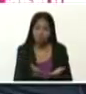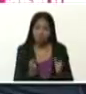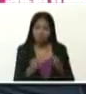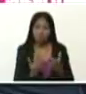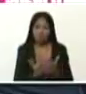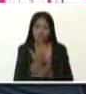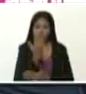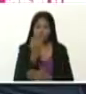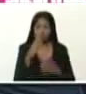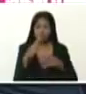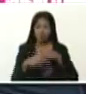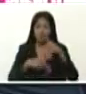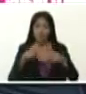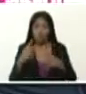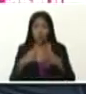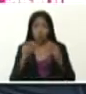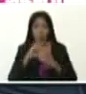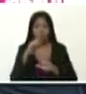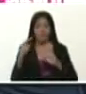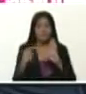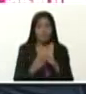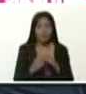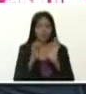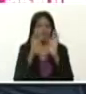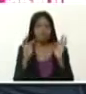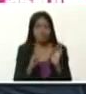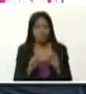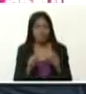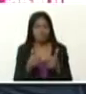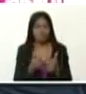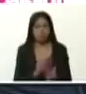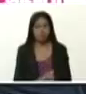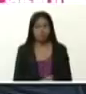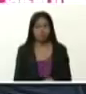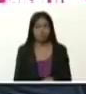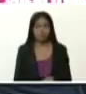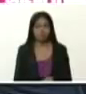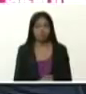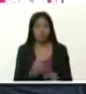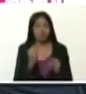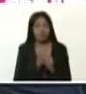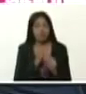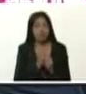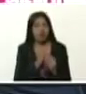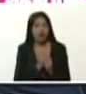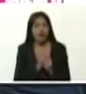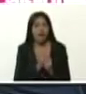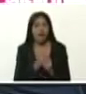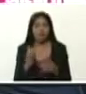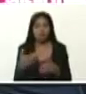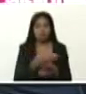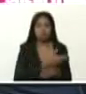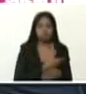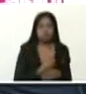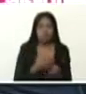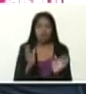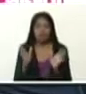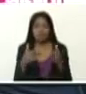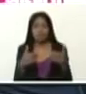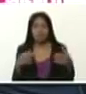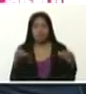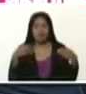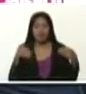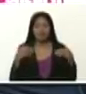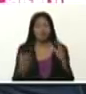todo el proceso, la materia prima. Trabajan con reciclaje de cartón, muy importante,